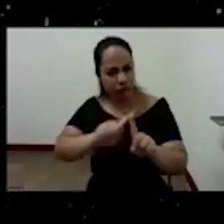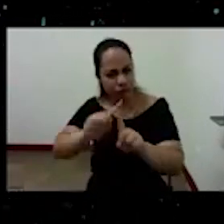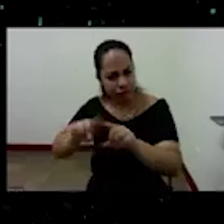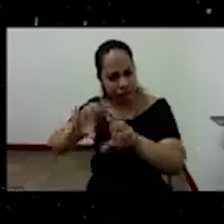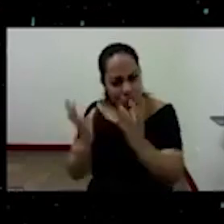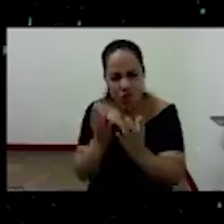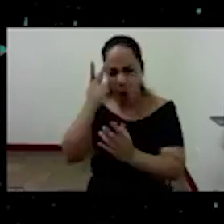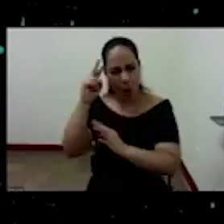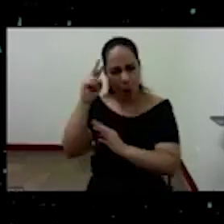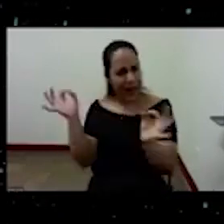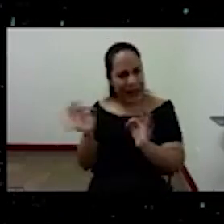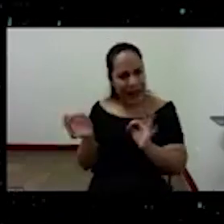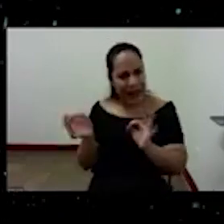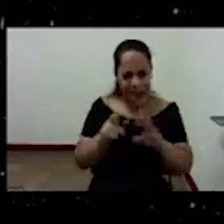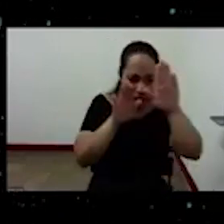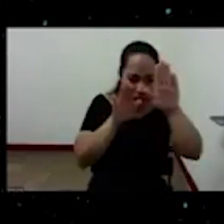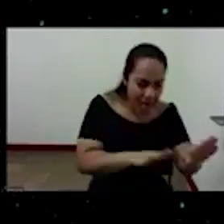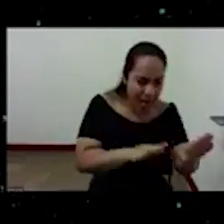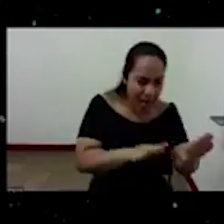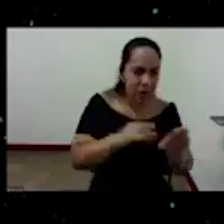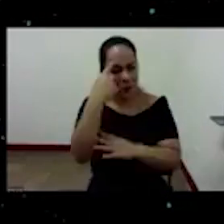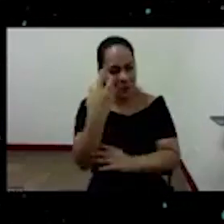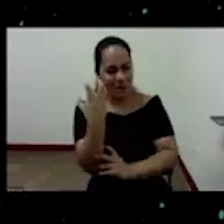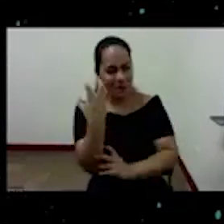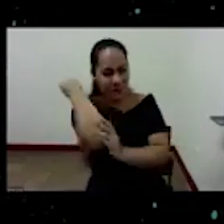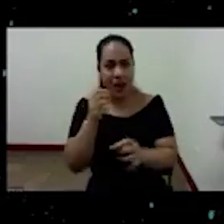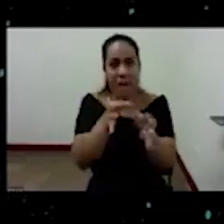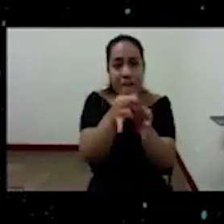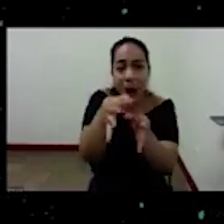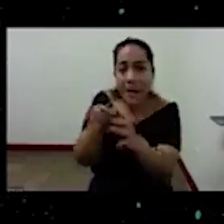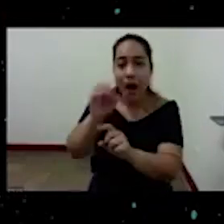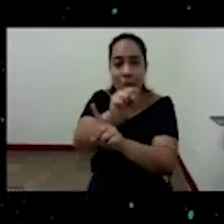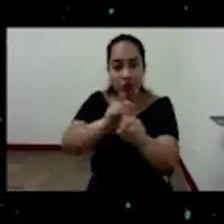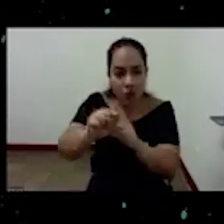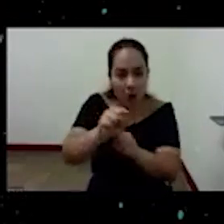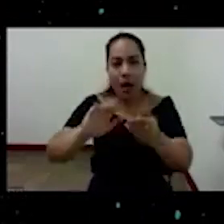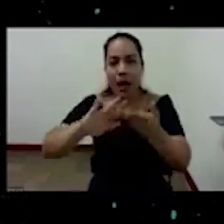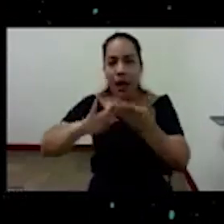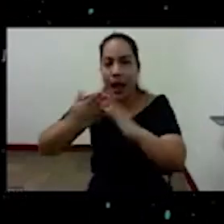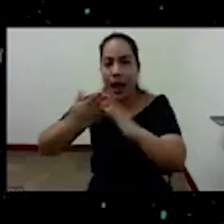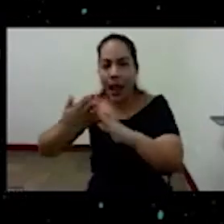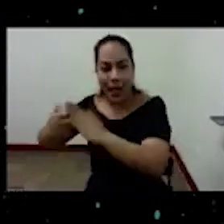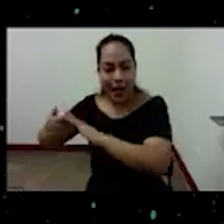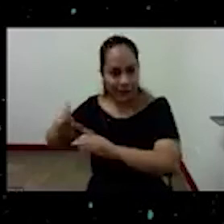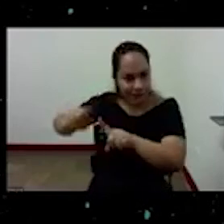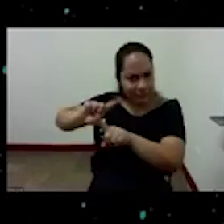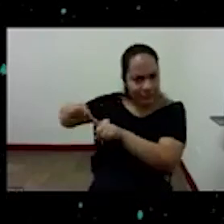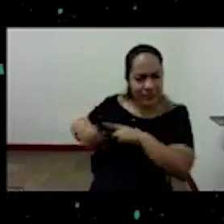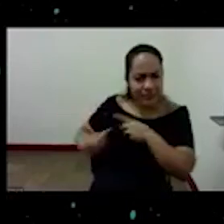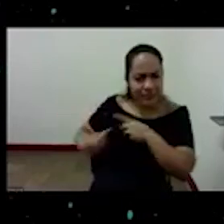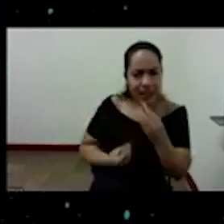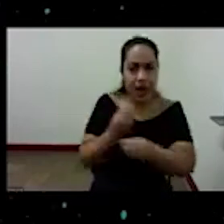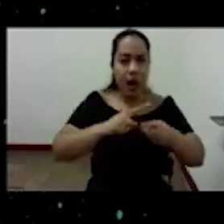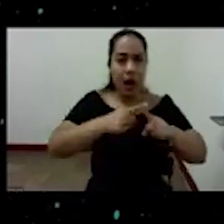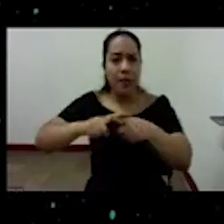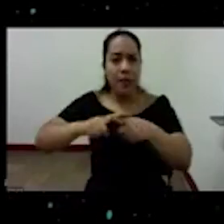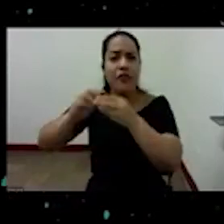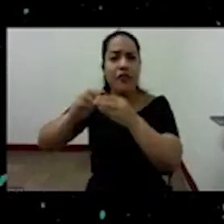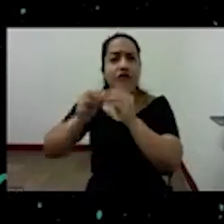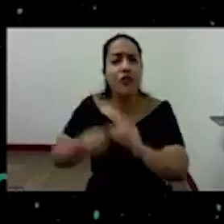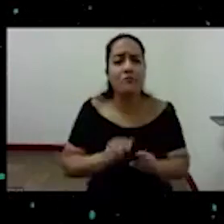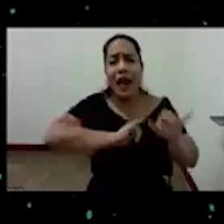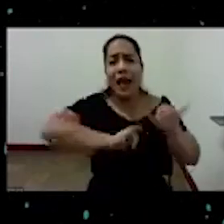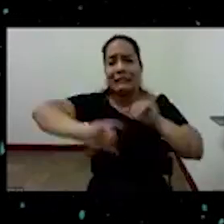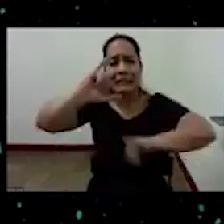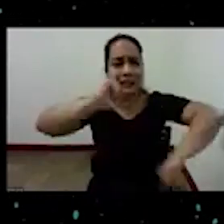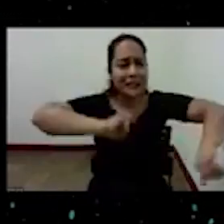los mitos y los ritos. Cada sociedad, cada comunidad, cada pueblo tejió su mundo en la marea dionisiaca de